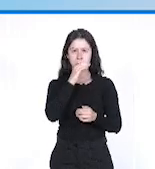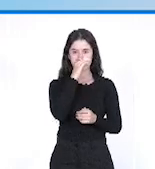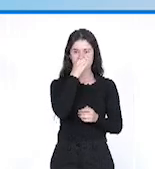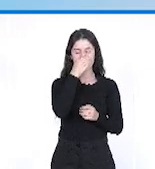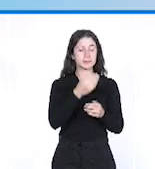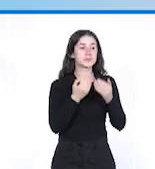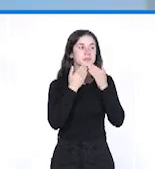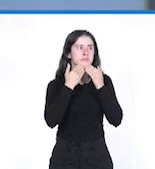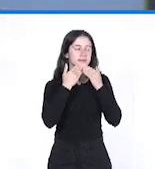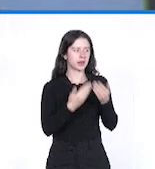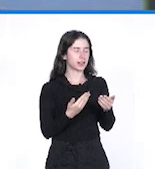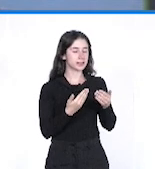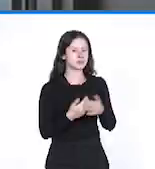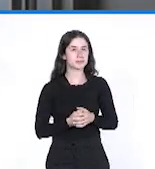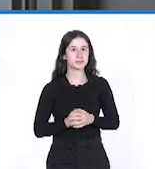Muchísimas